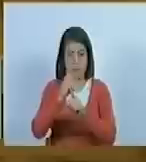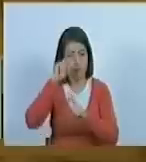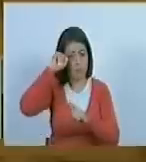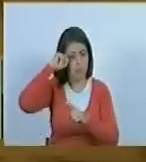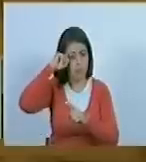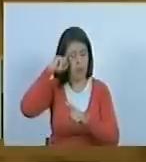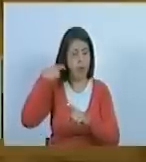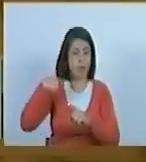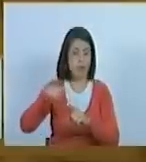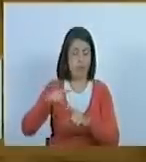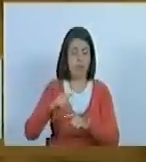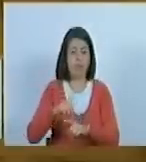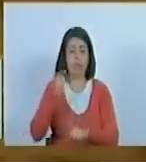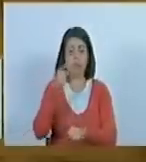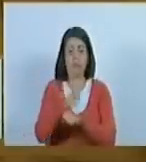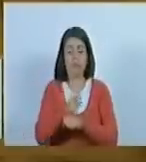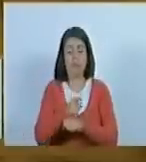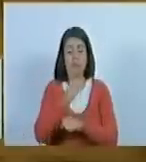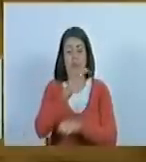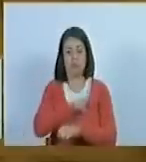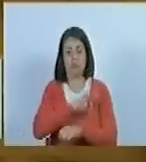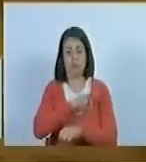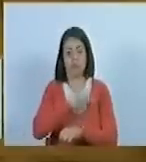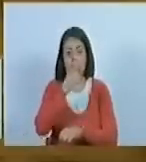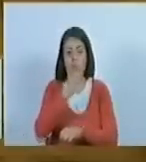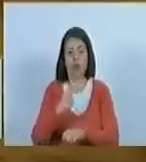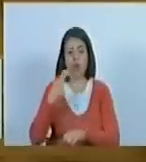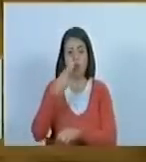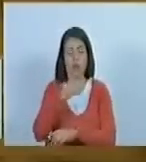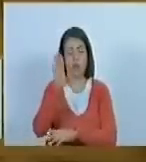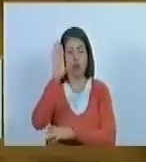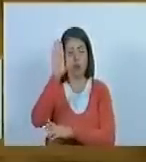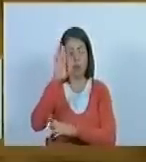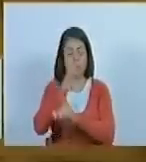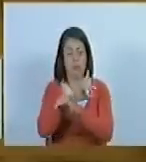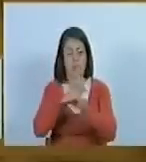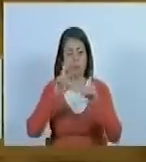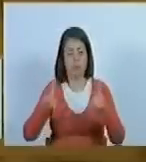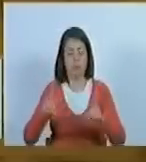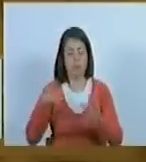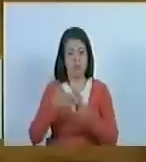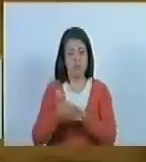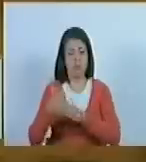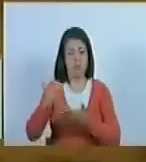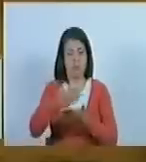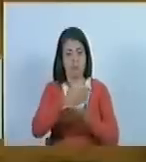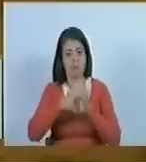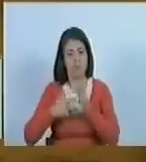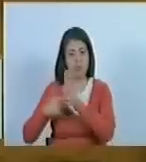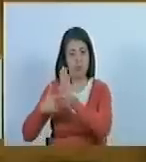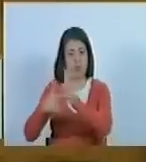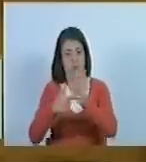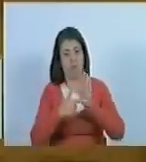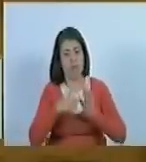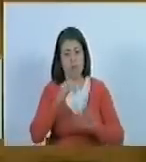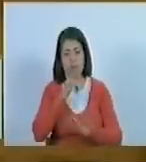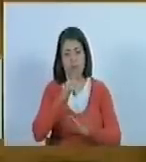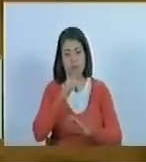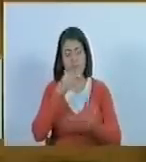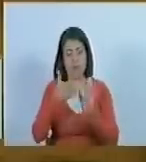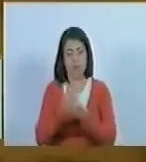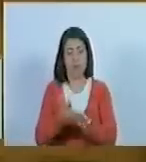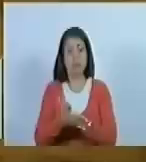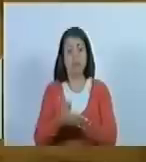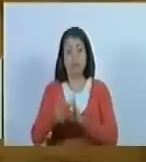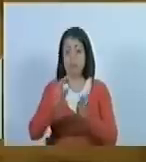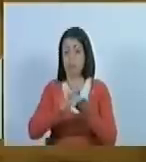Recordemos que tenemos una obligación social, un compromiso, una especie de juramento hipocrático que consiste en sacar a la luz, en informar sobre